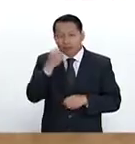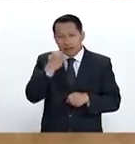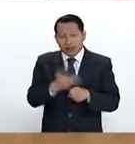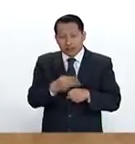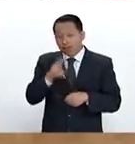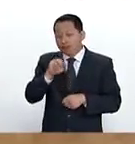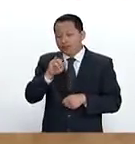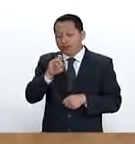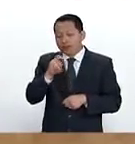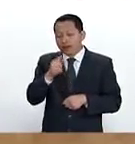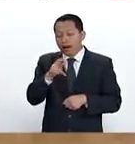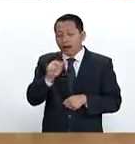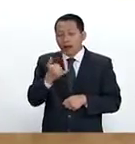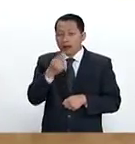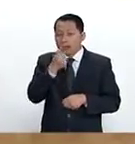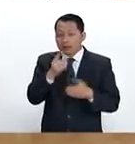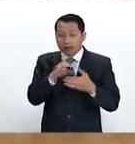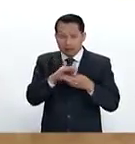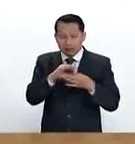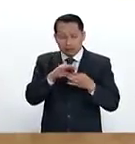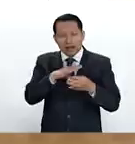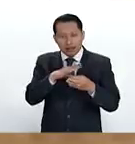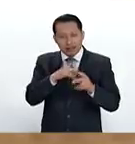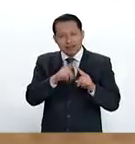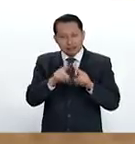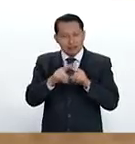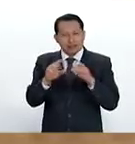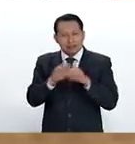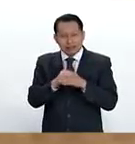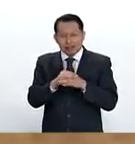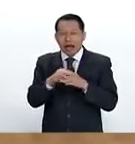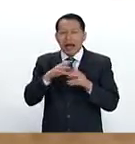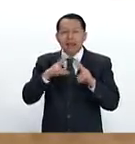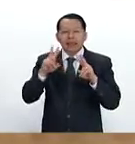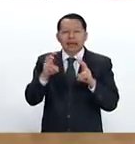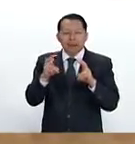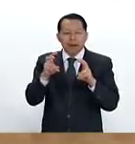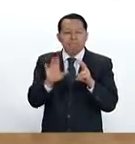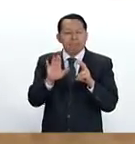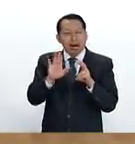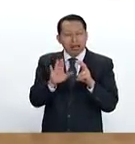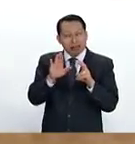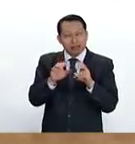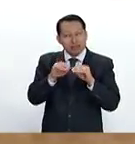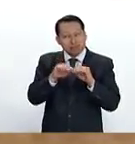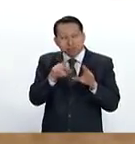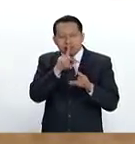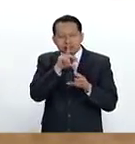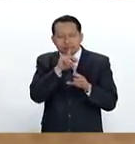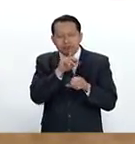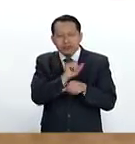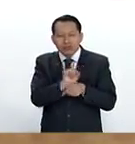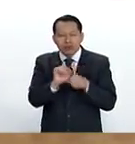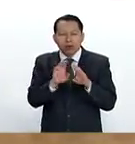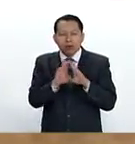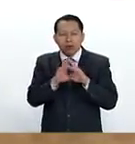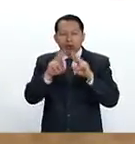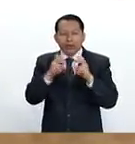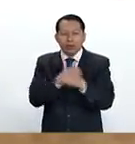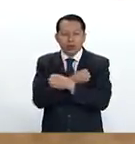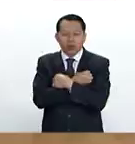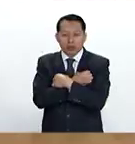varias coincidencias, ¿no? Y hubo un tema que me llamó mucho la atención, que pasó casi desapercibido en los medios, que fue el tema